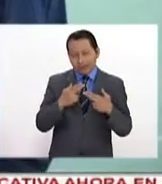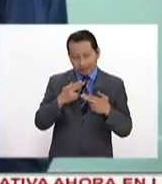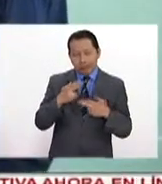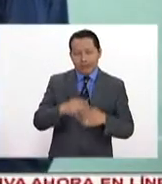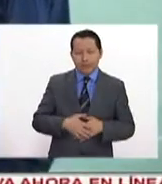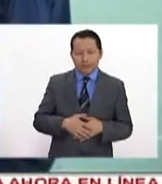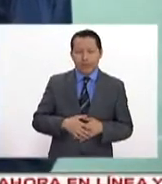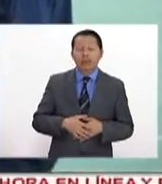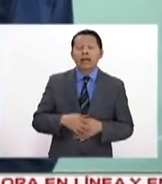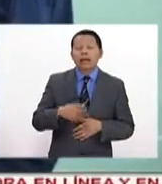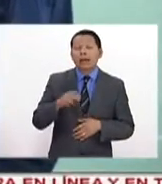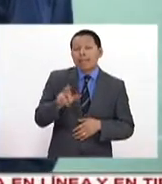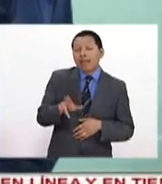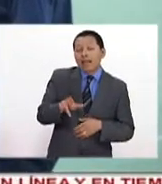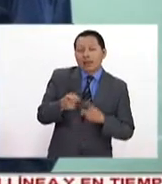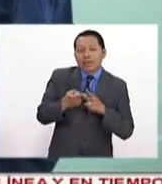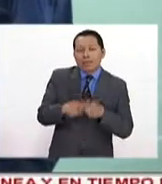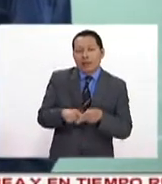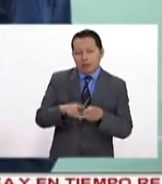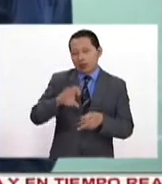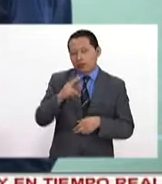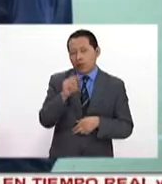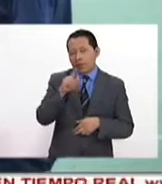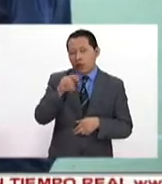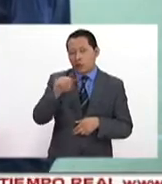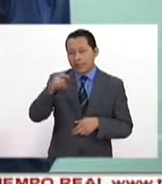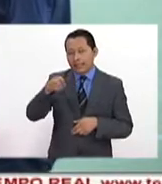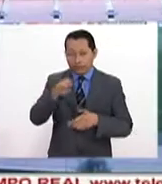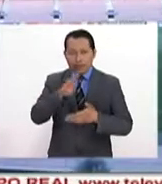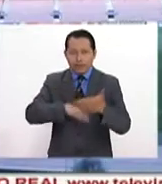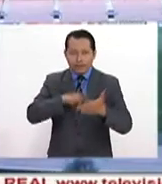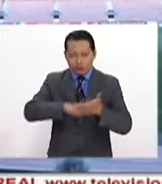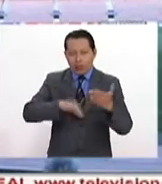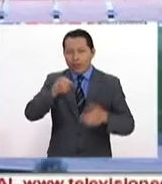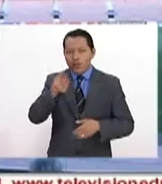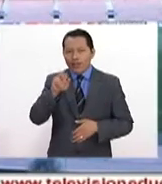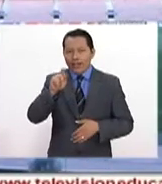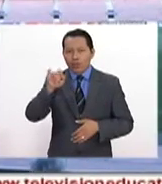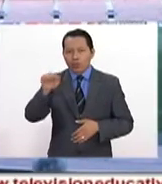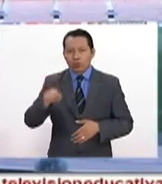deportes, este martes inicia la Champions League. Barcelona se enfrenta a la Juventus.